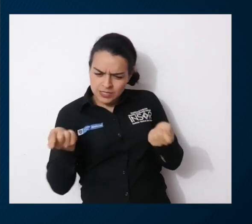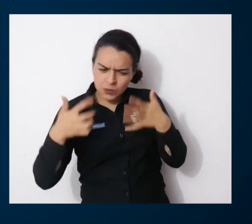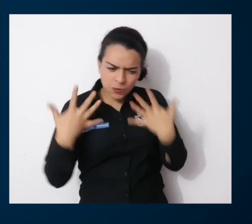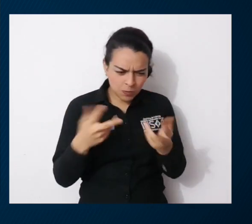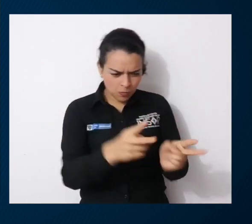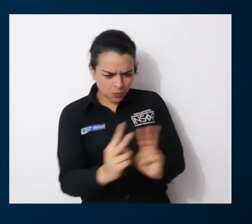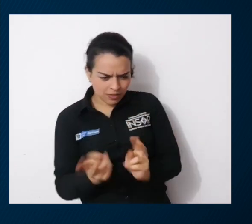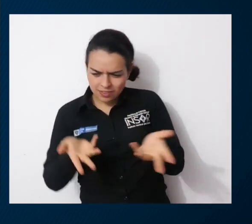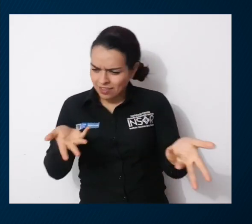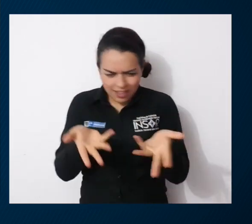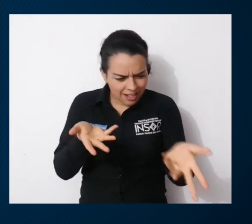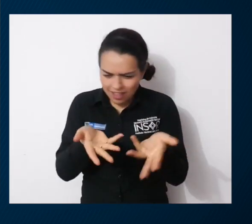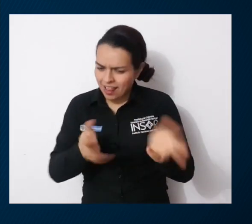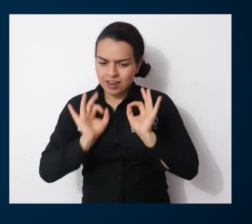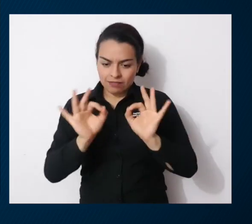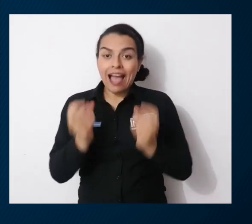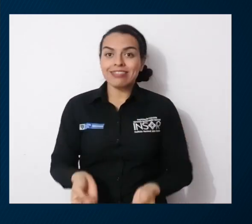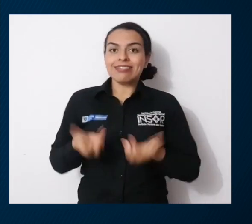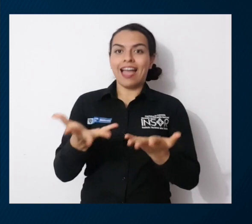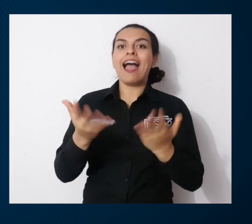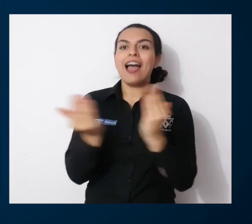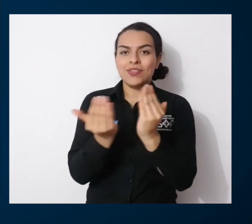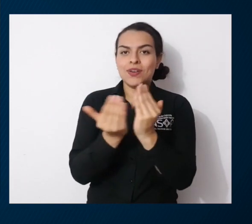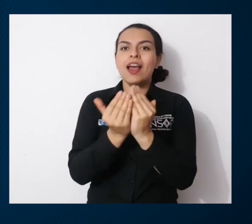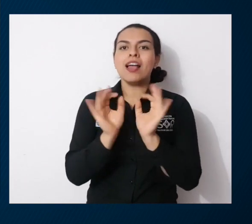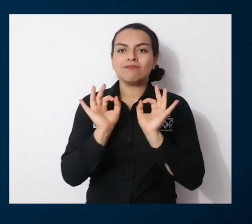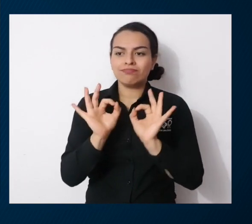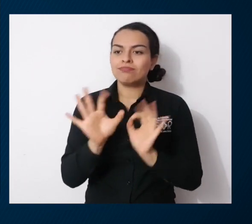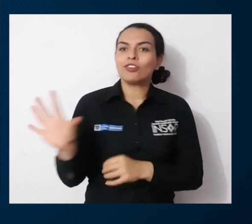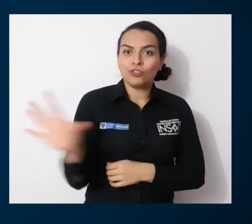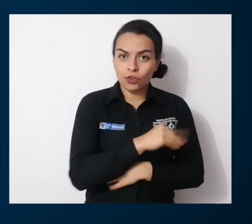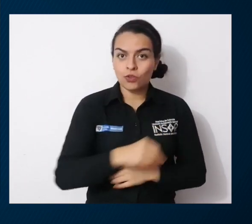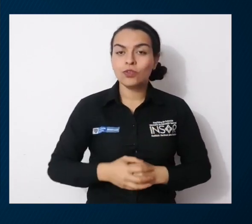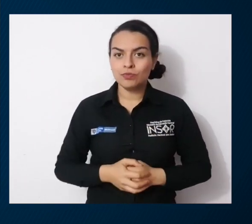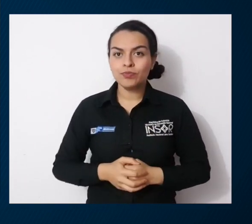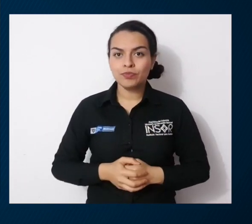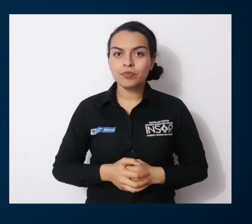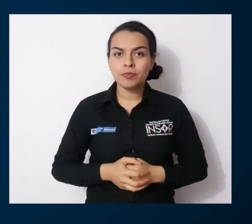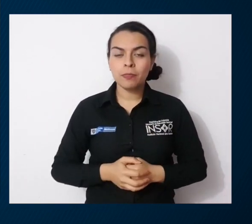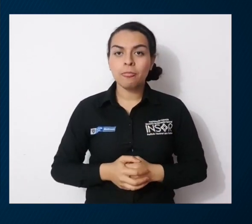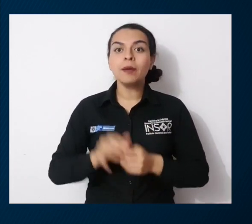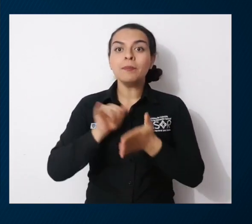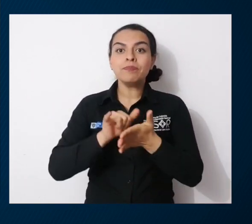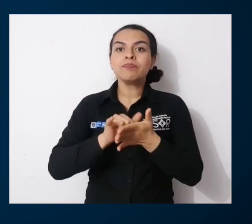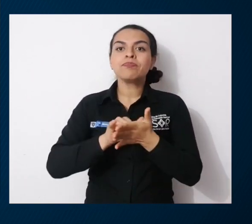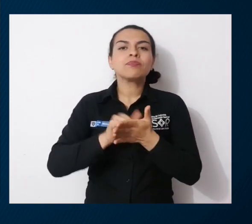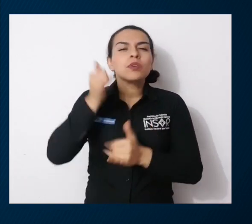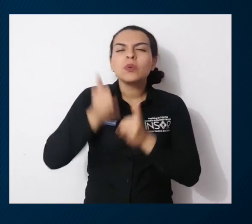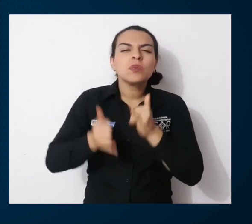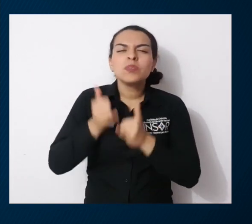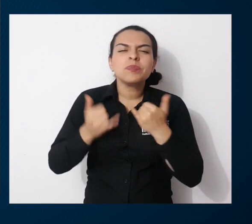ajustes razonables para todos, para que la educación tenga una calidad. Y por último, creo que voy a asumir